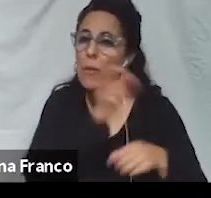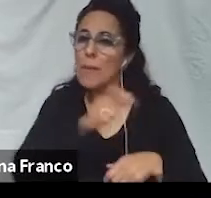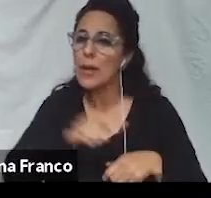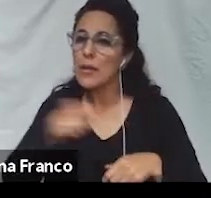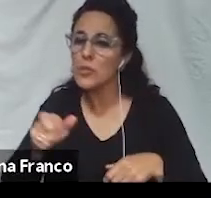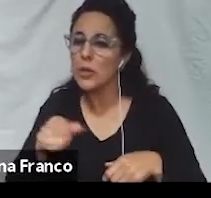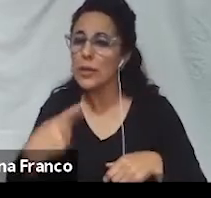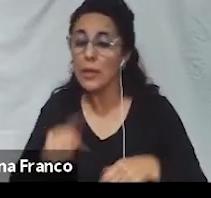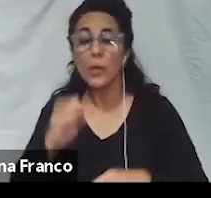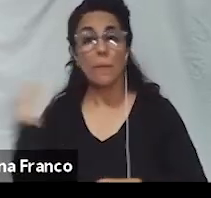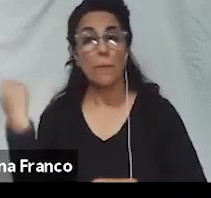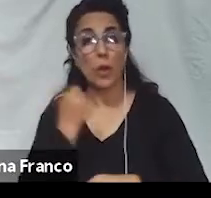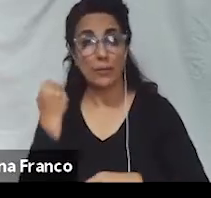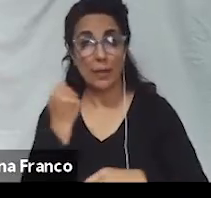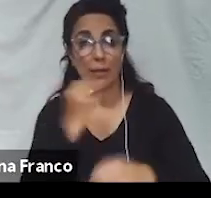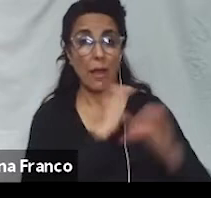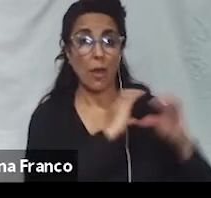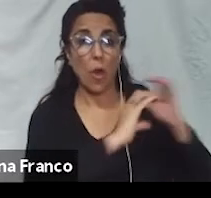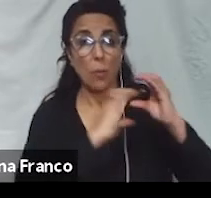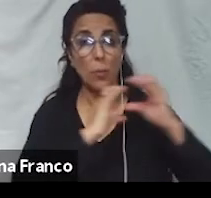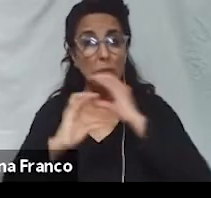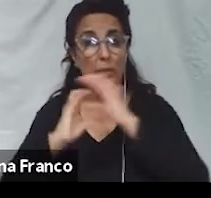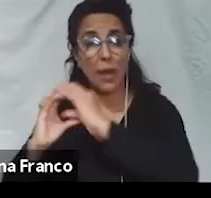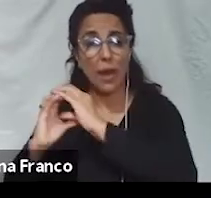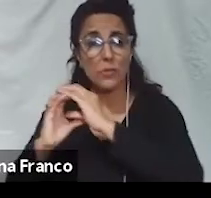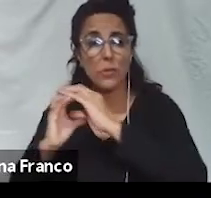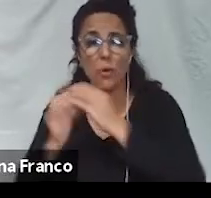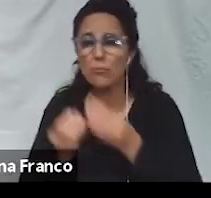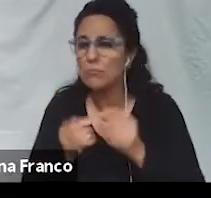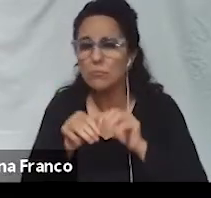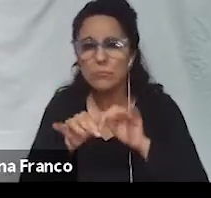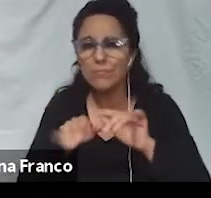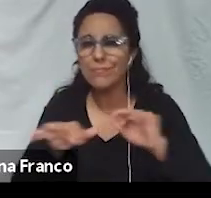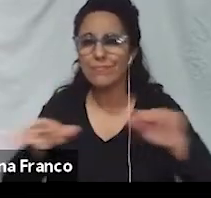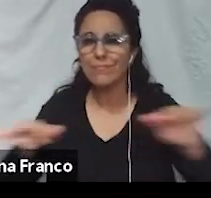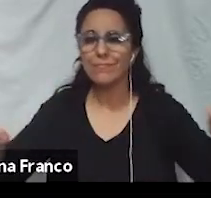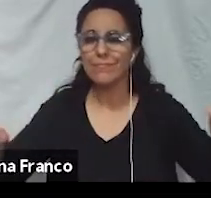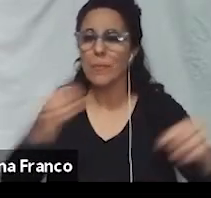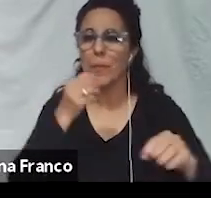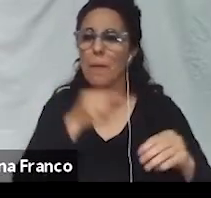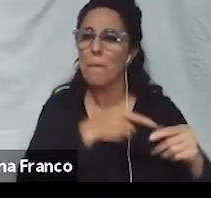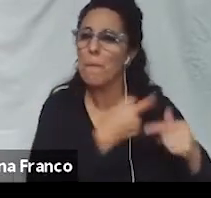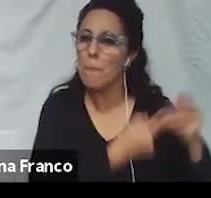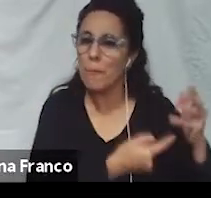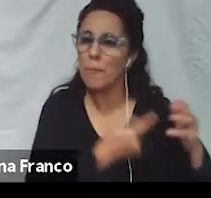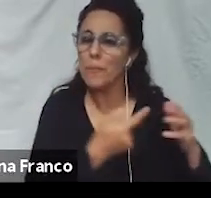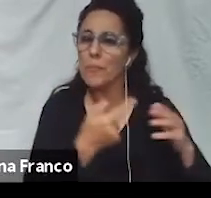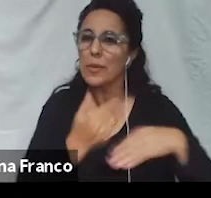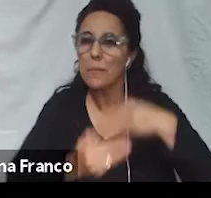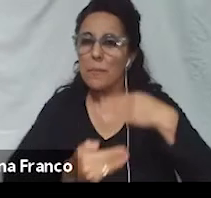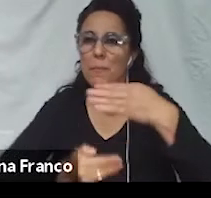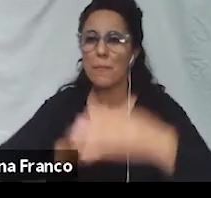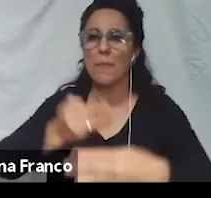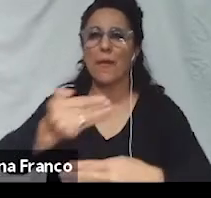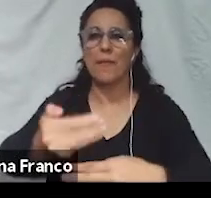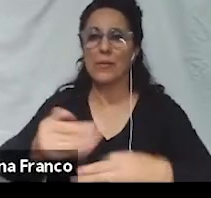personas, y bueno, es importante que la comunicación sea bien fluida para que el producto avance, ¿no? Una vez